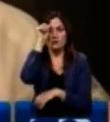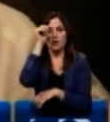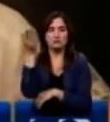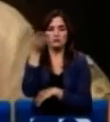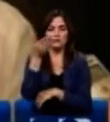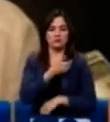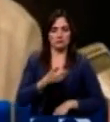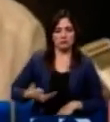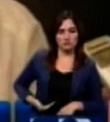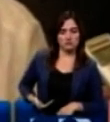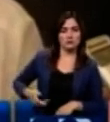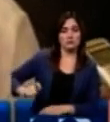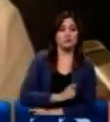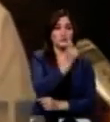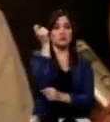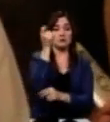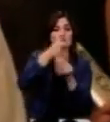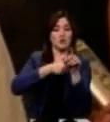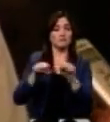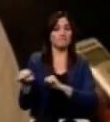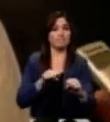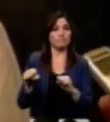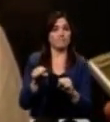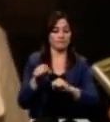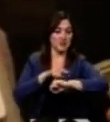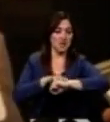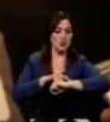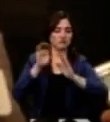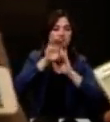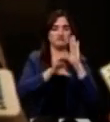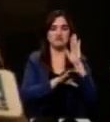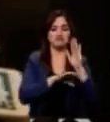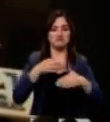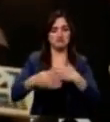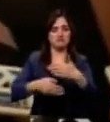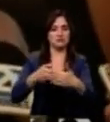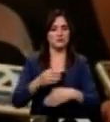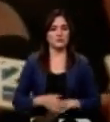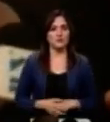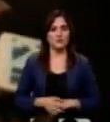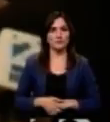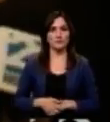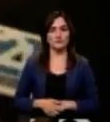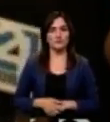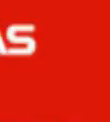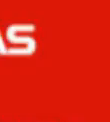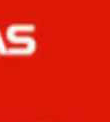tendremos un presidente electo y se posesionará en mayo, cada uno tiene sus tiempos constitucionales. Luis Antonio Ruiz, 24 horas.